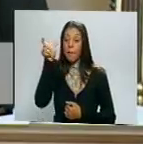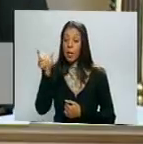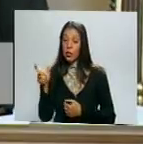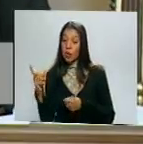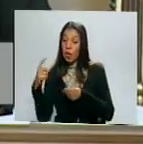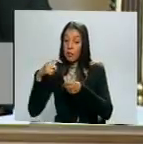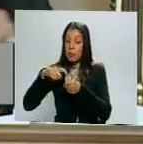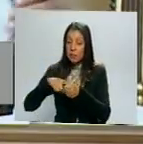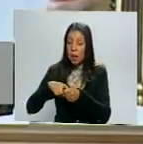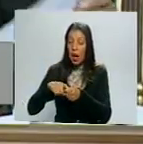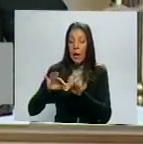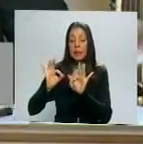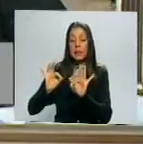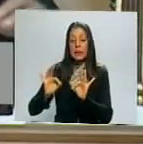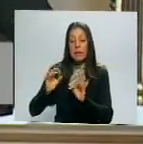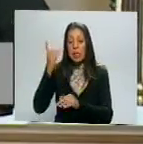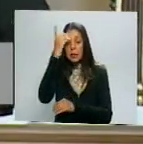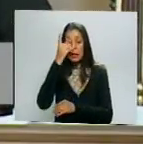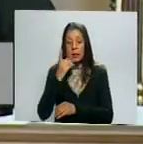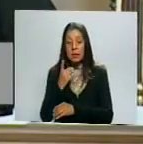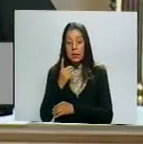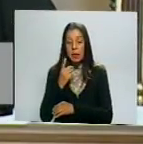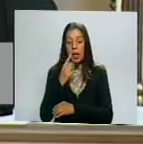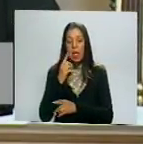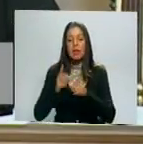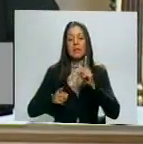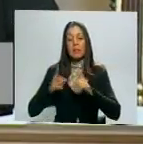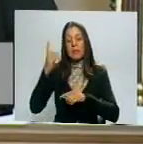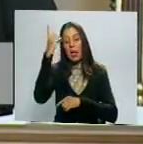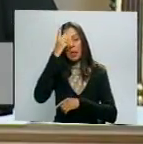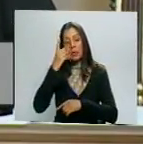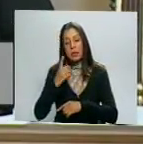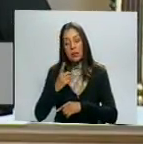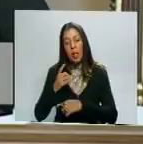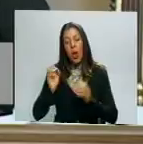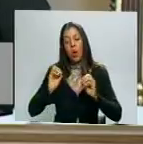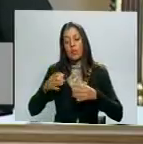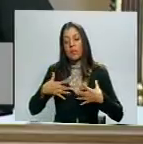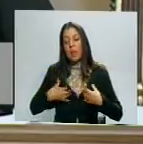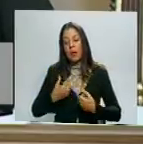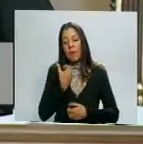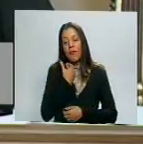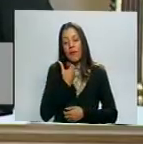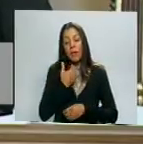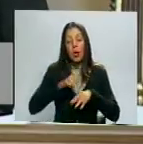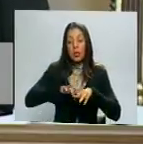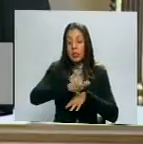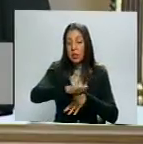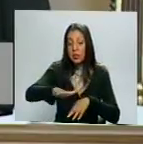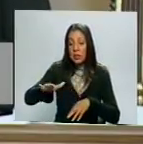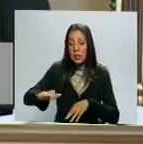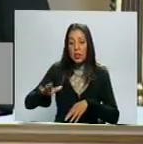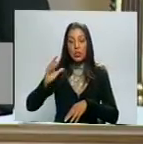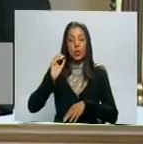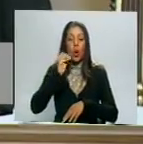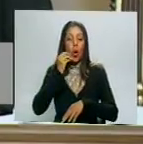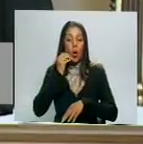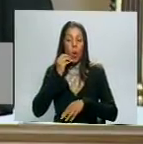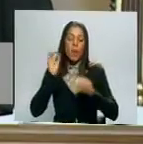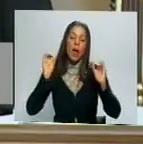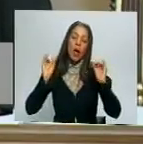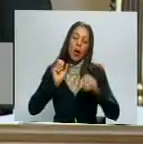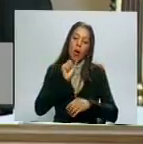condiciones especiales derivadas de la discapacidad, salud, niñas, niños y adolescentes,